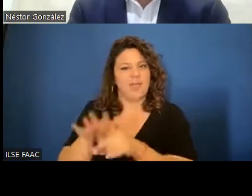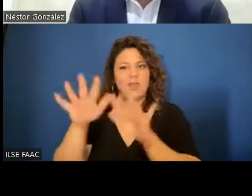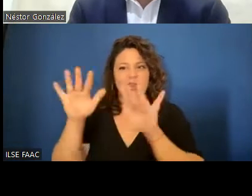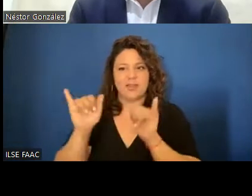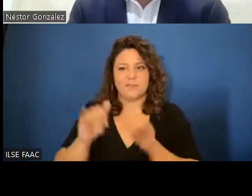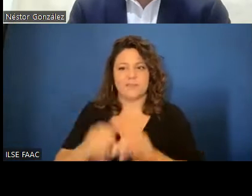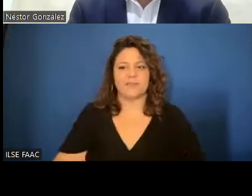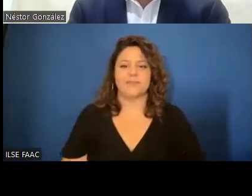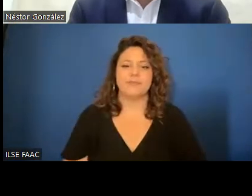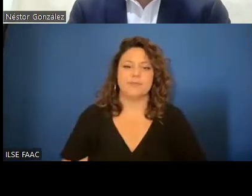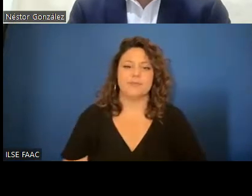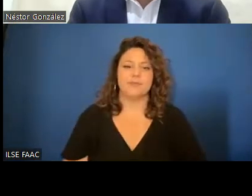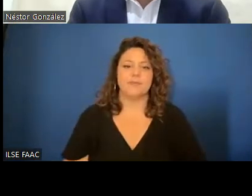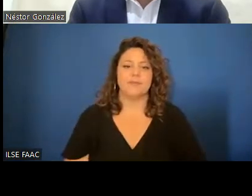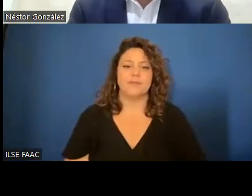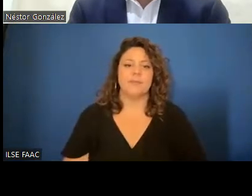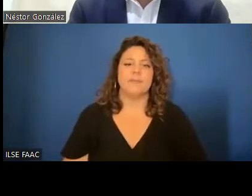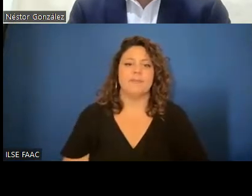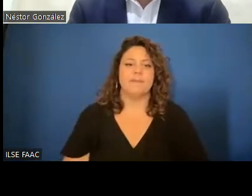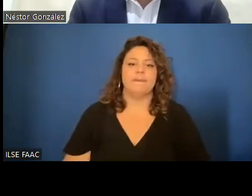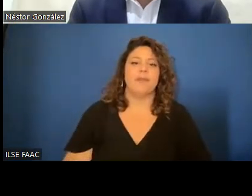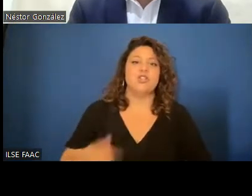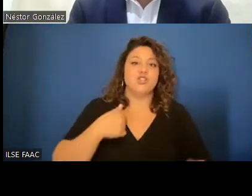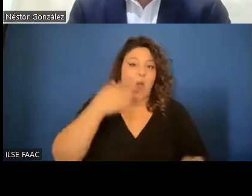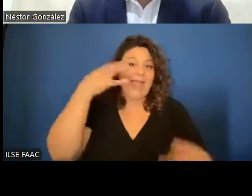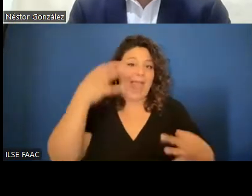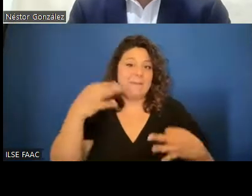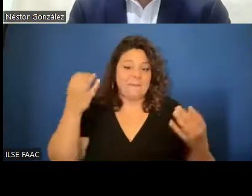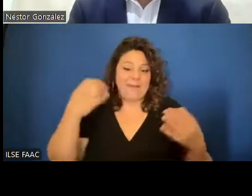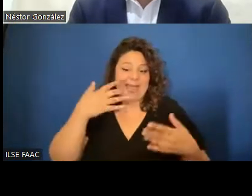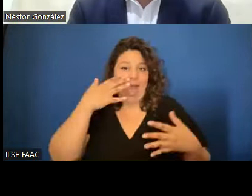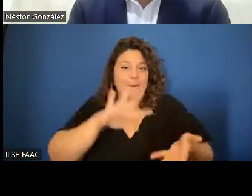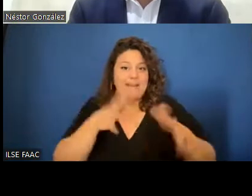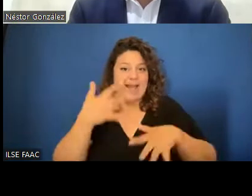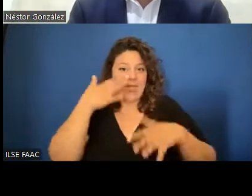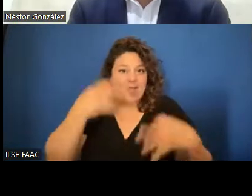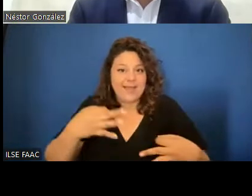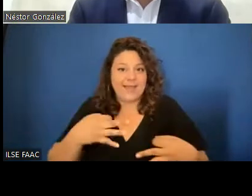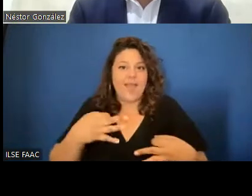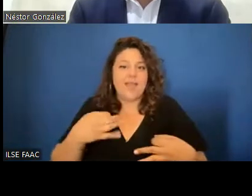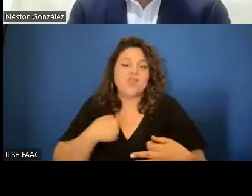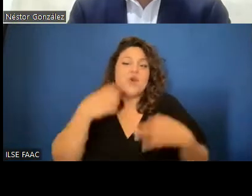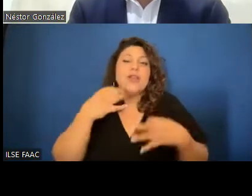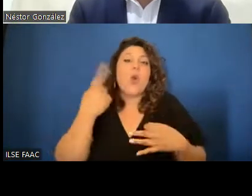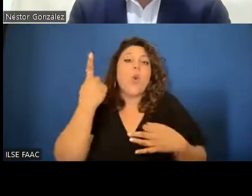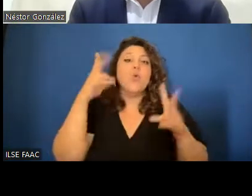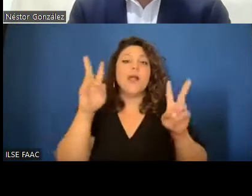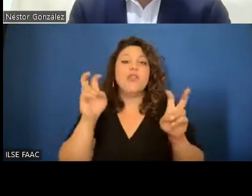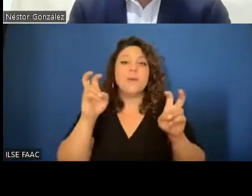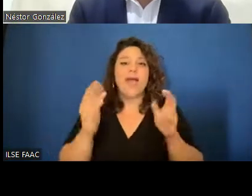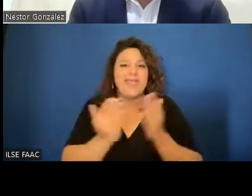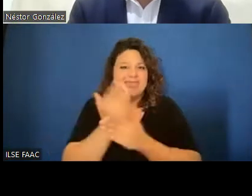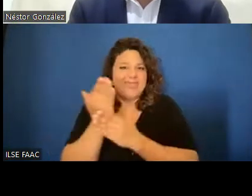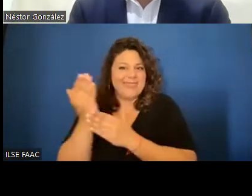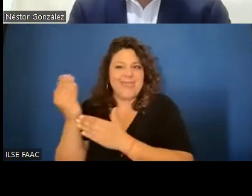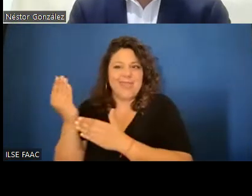tipos de intereses o con otro tipo de situaciones que deben ser protegidos. Pero bueno,